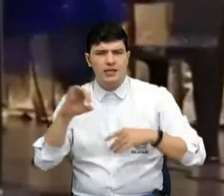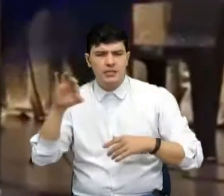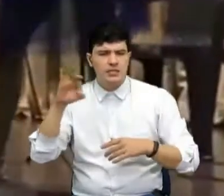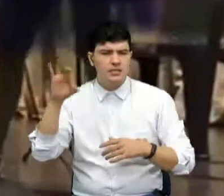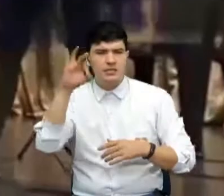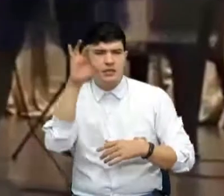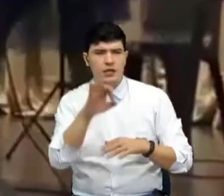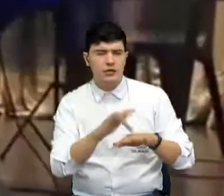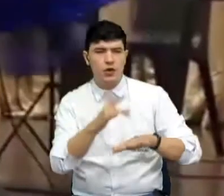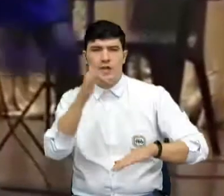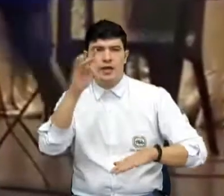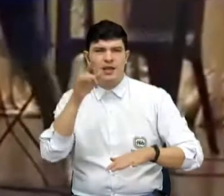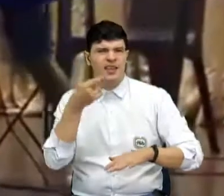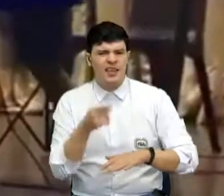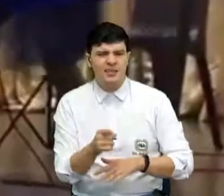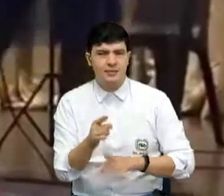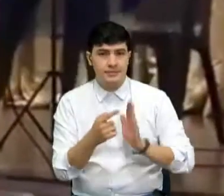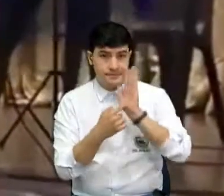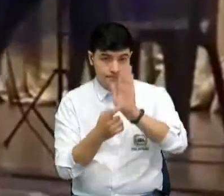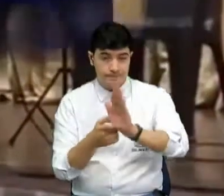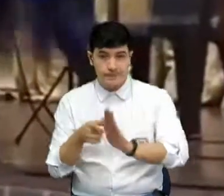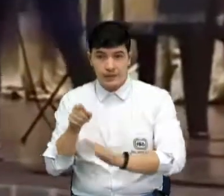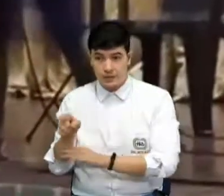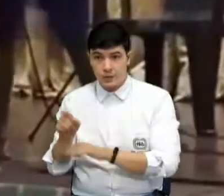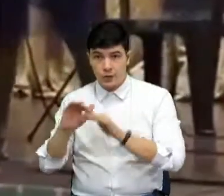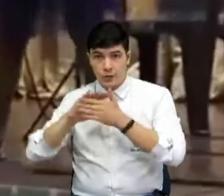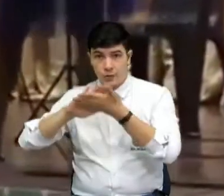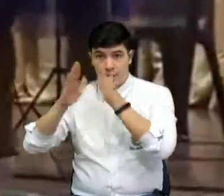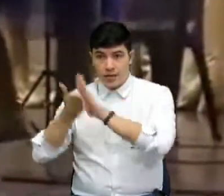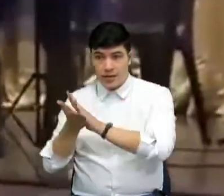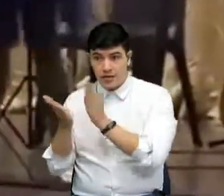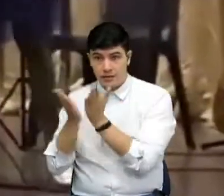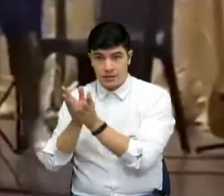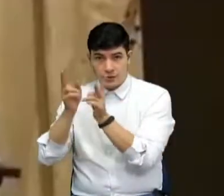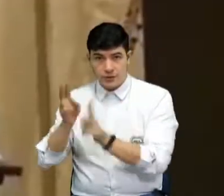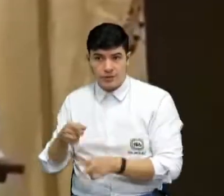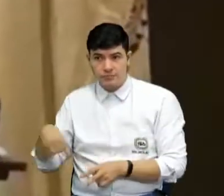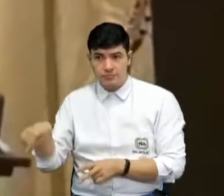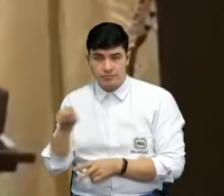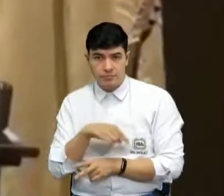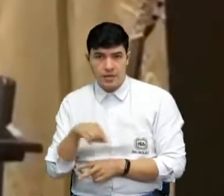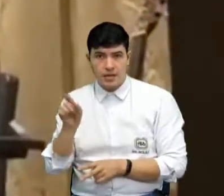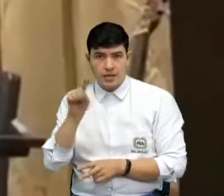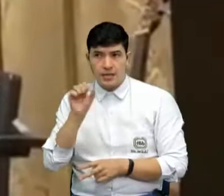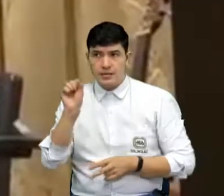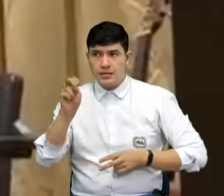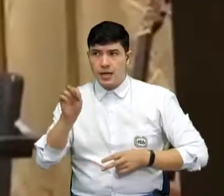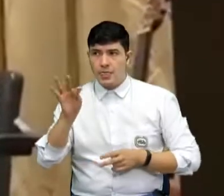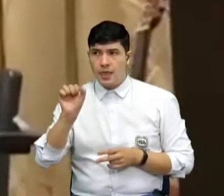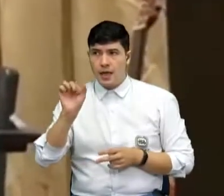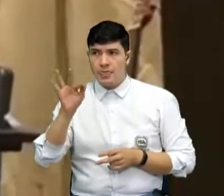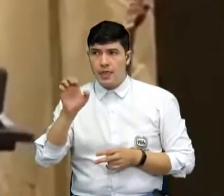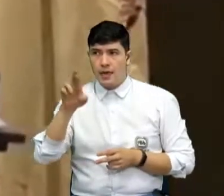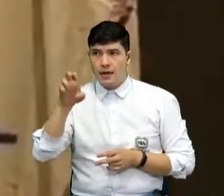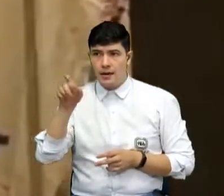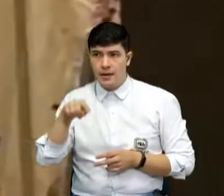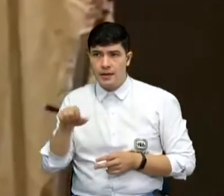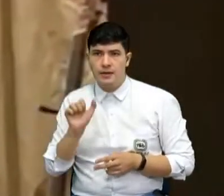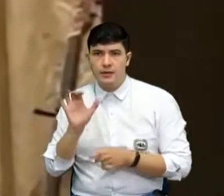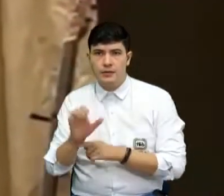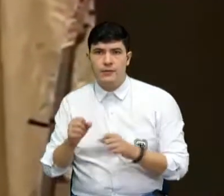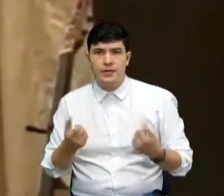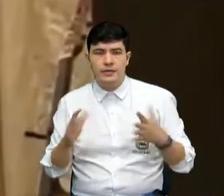La comunidad del Colegio La Presentación Santa Teresa de Cúcuta se prepara para llevar a cabo de manera virtual el Festival de la Abeja